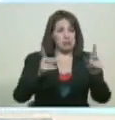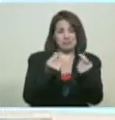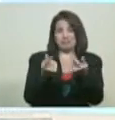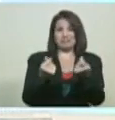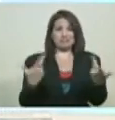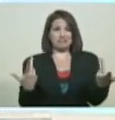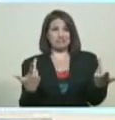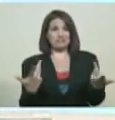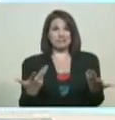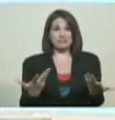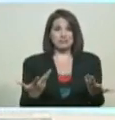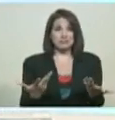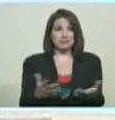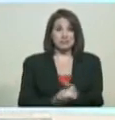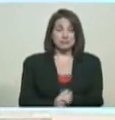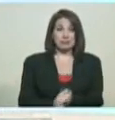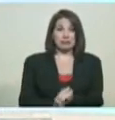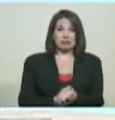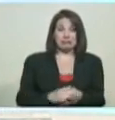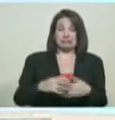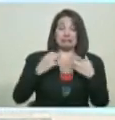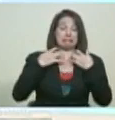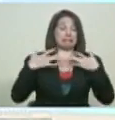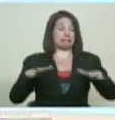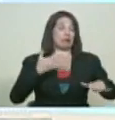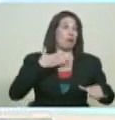el factor más repulsivo